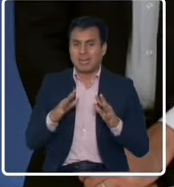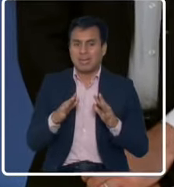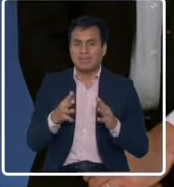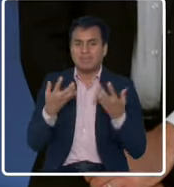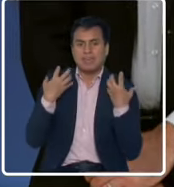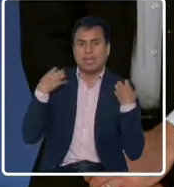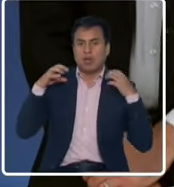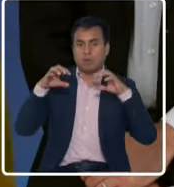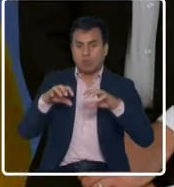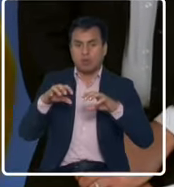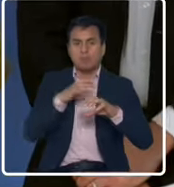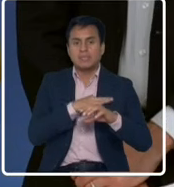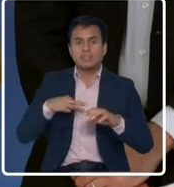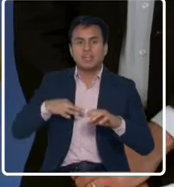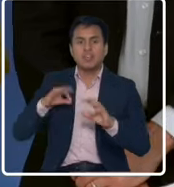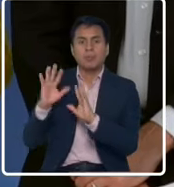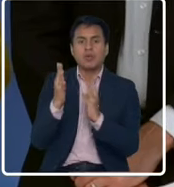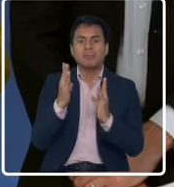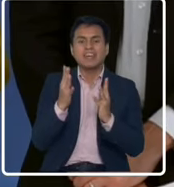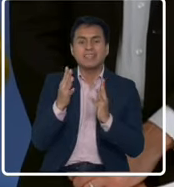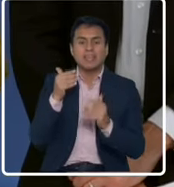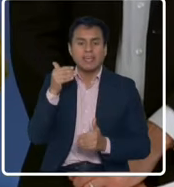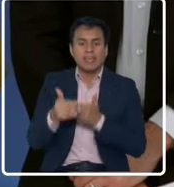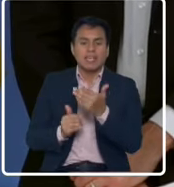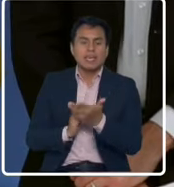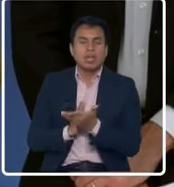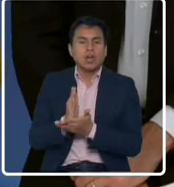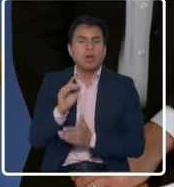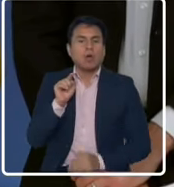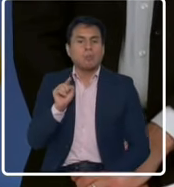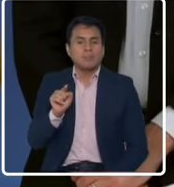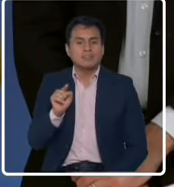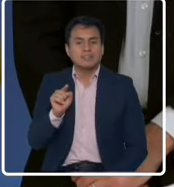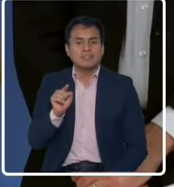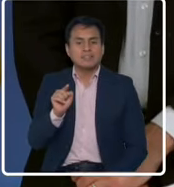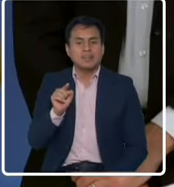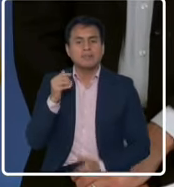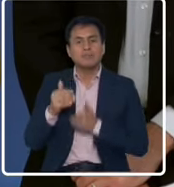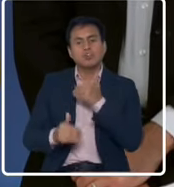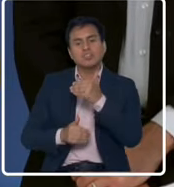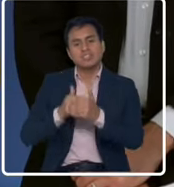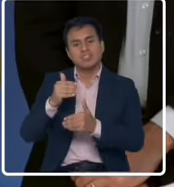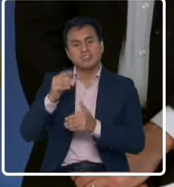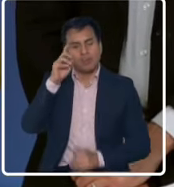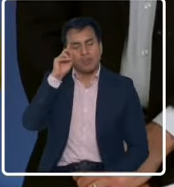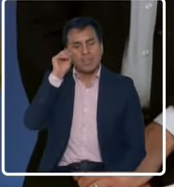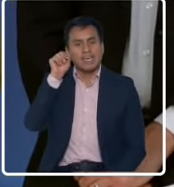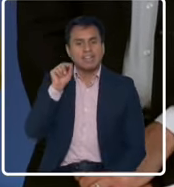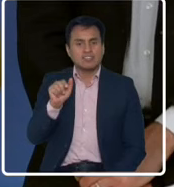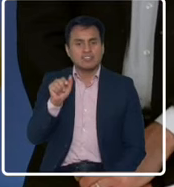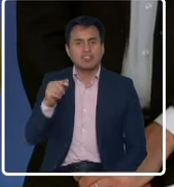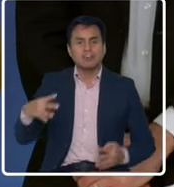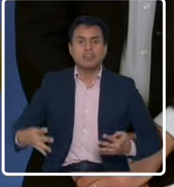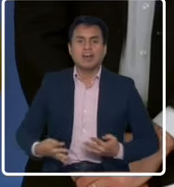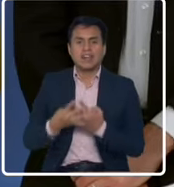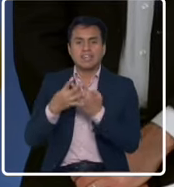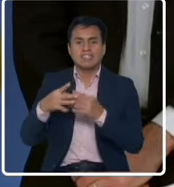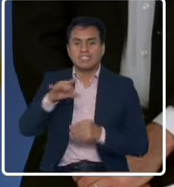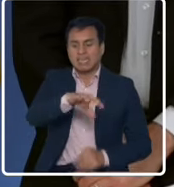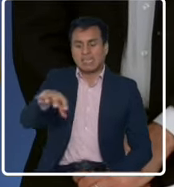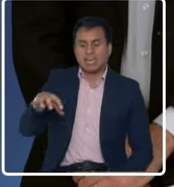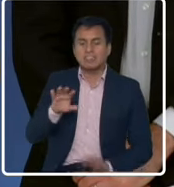encomendó al Ministerio de medio ambiente comenzar eh la el proceso para la creación de una red de